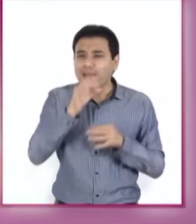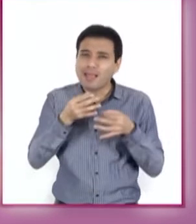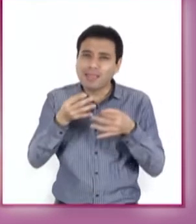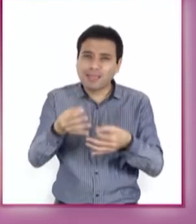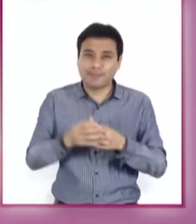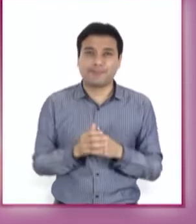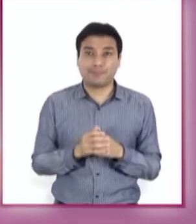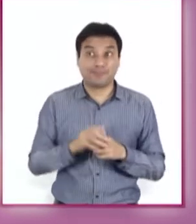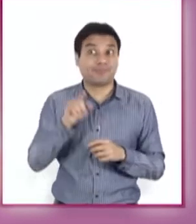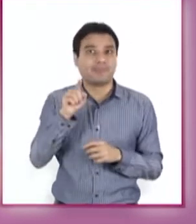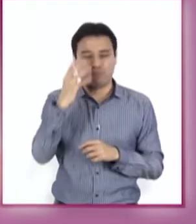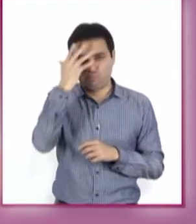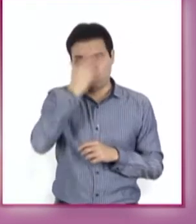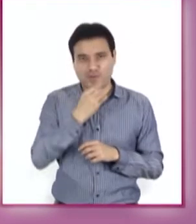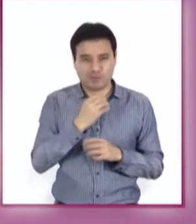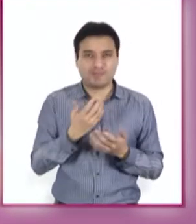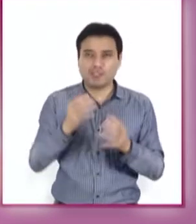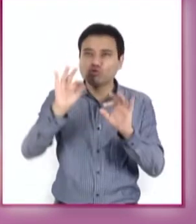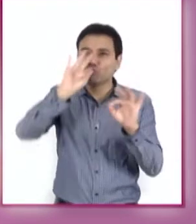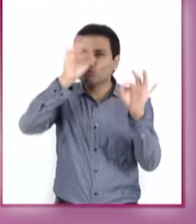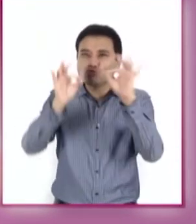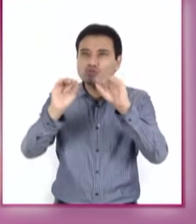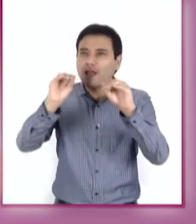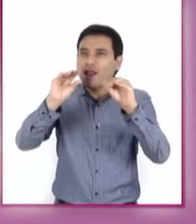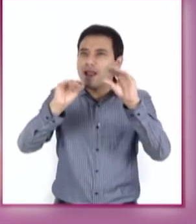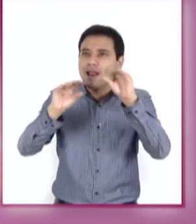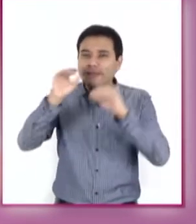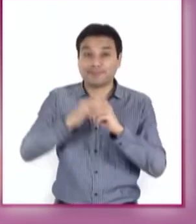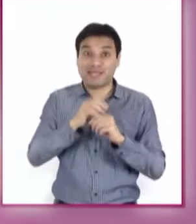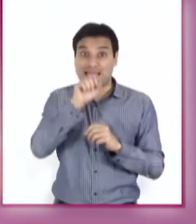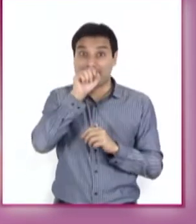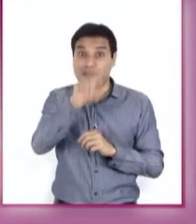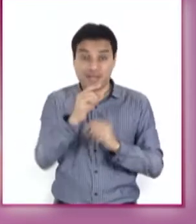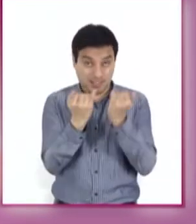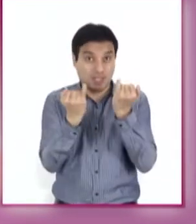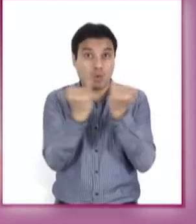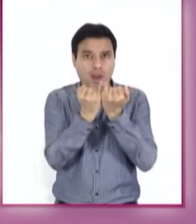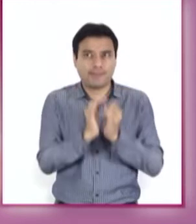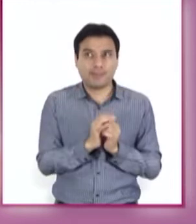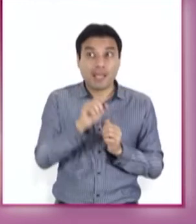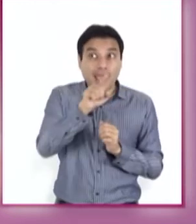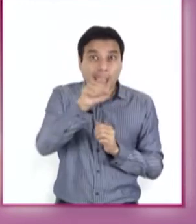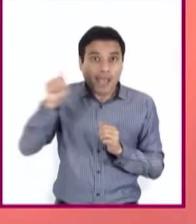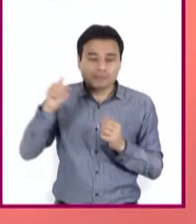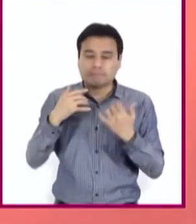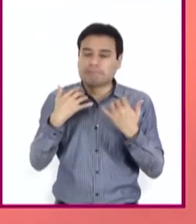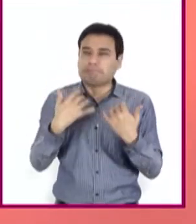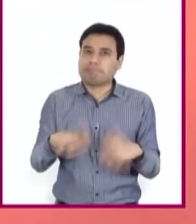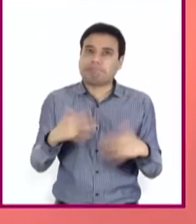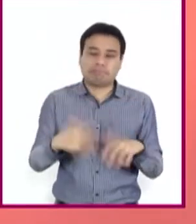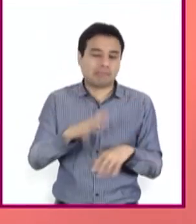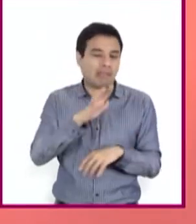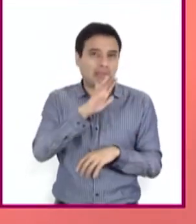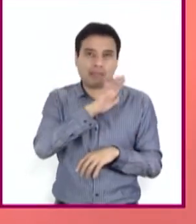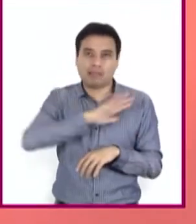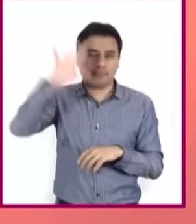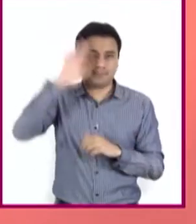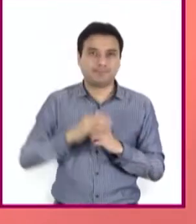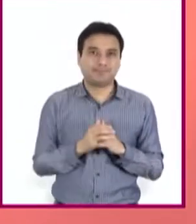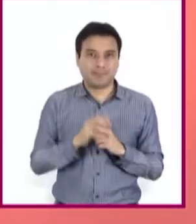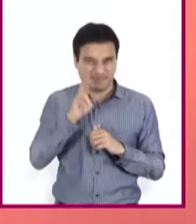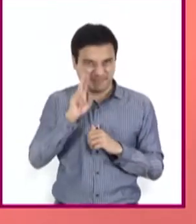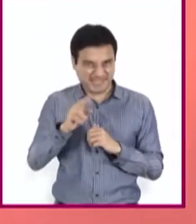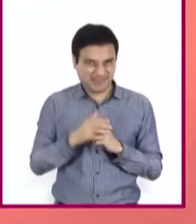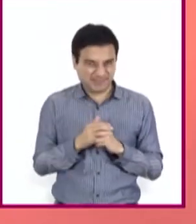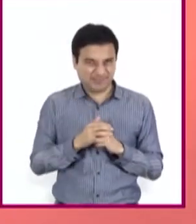de su carismático show de luces, las luciérnagas son insectos maravillosos. En este primer